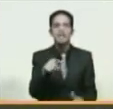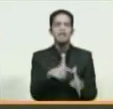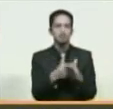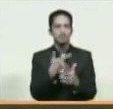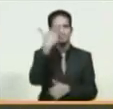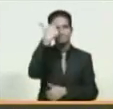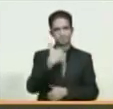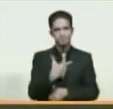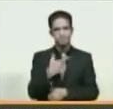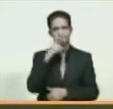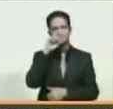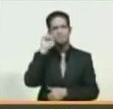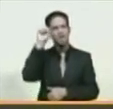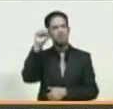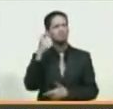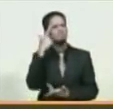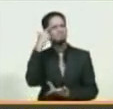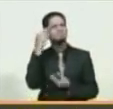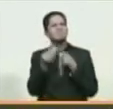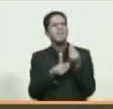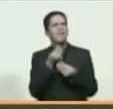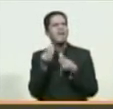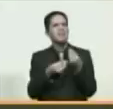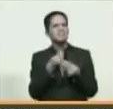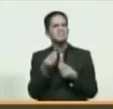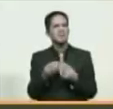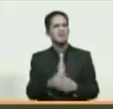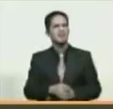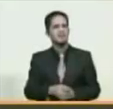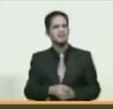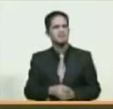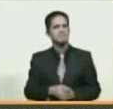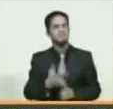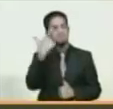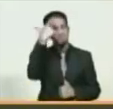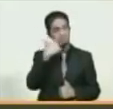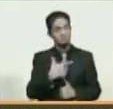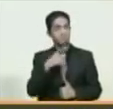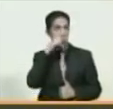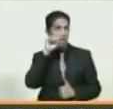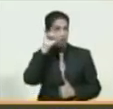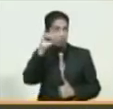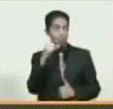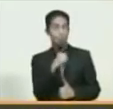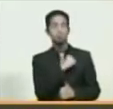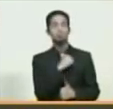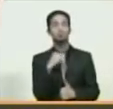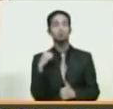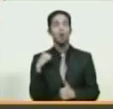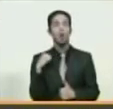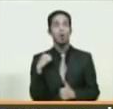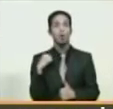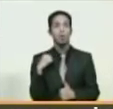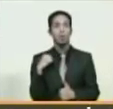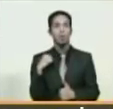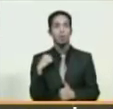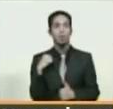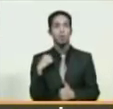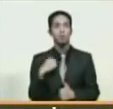hacer, el presidente Nicolás Maduro, solo, eso es